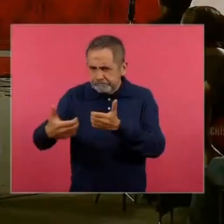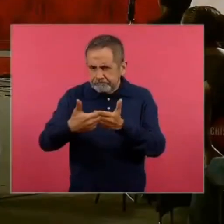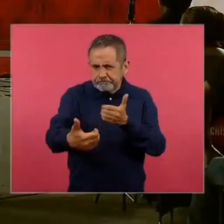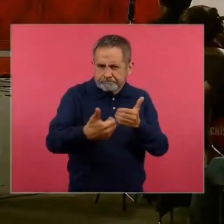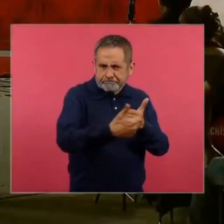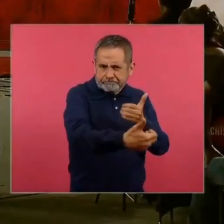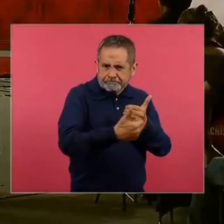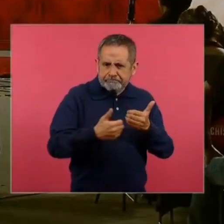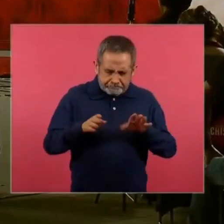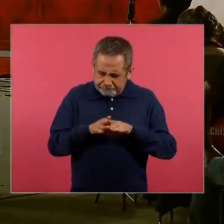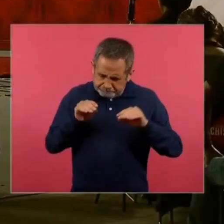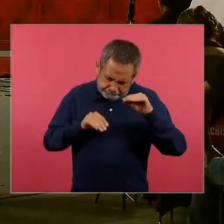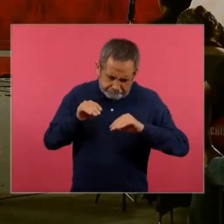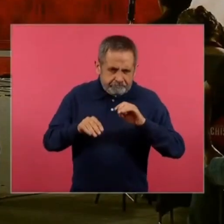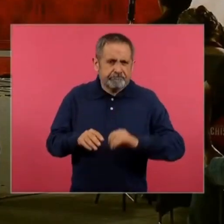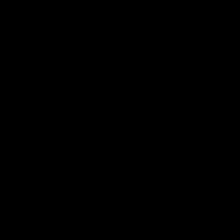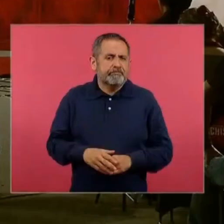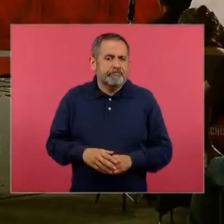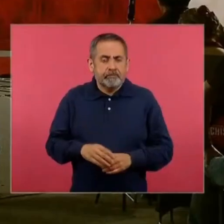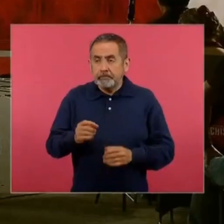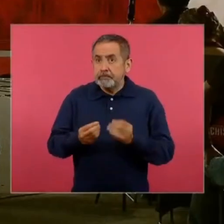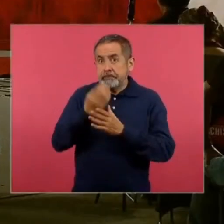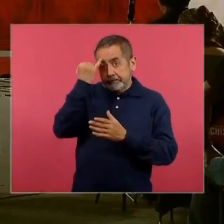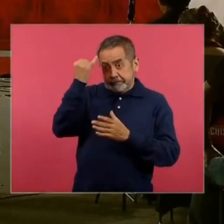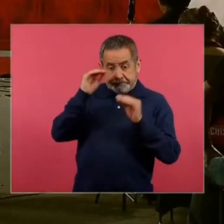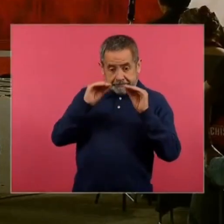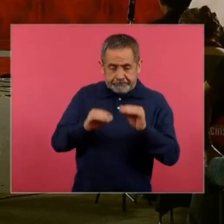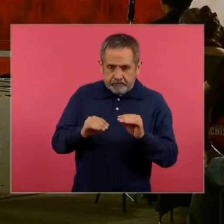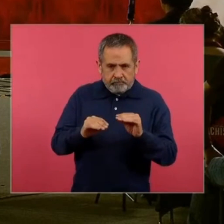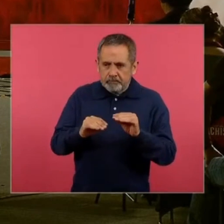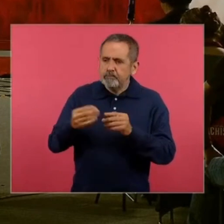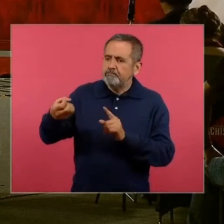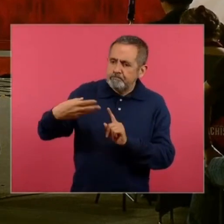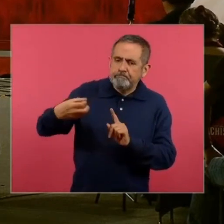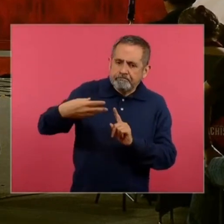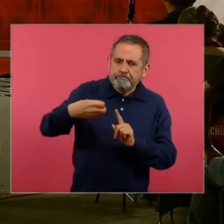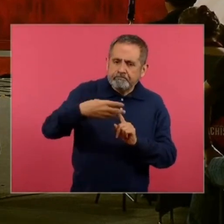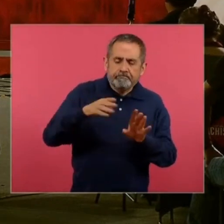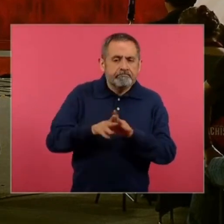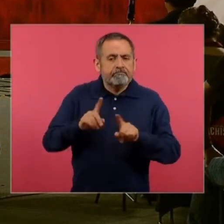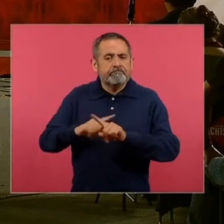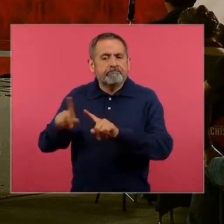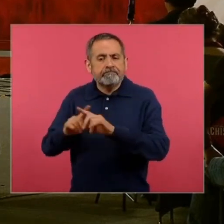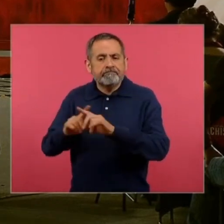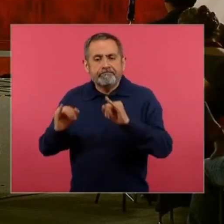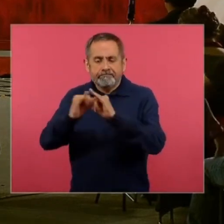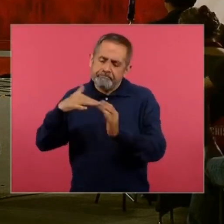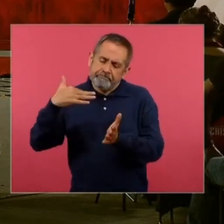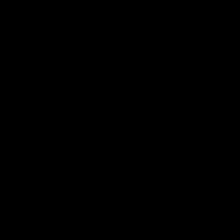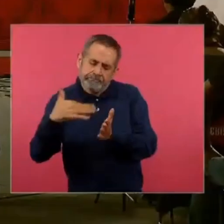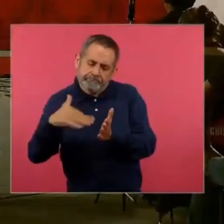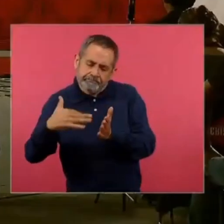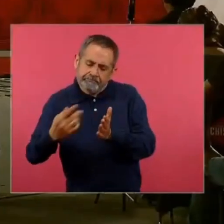investigadores. O sea, ya aquí estamos hablando no de los que innovaron, no de los que hicieron los proyectos, sino de las instituciones que los leyeron y